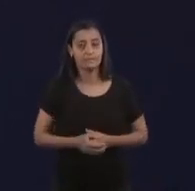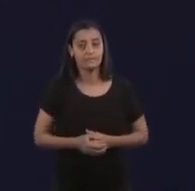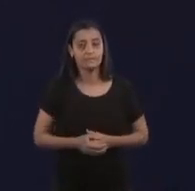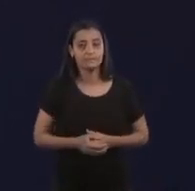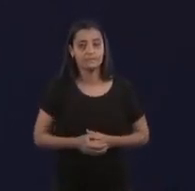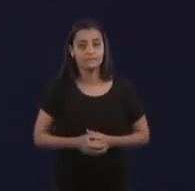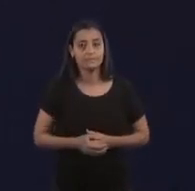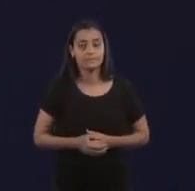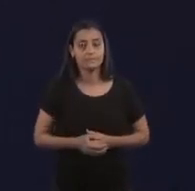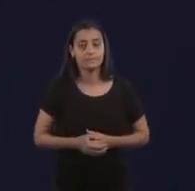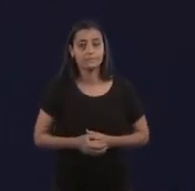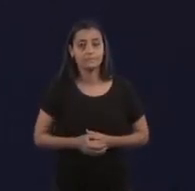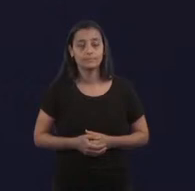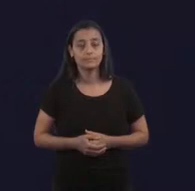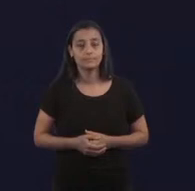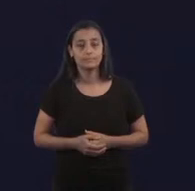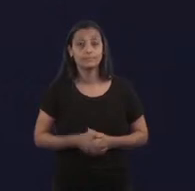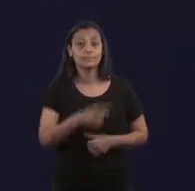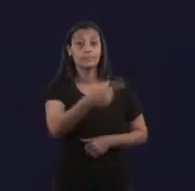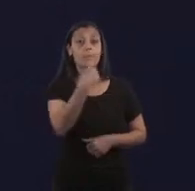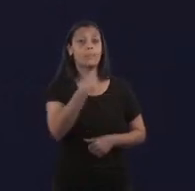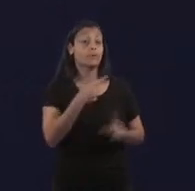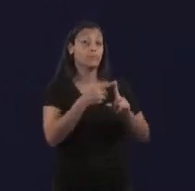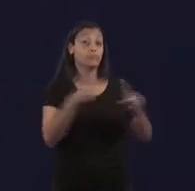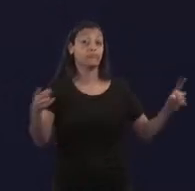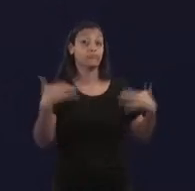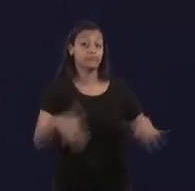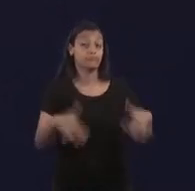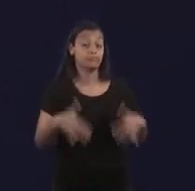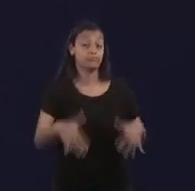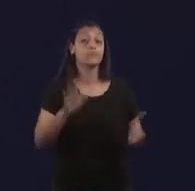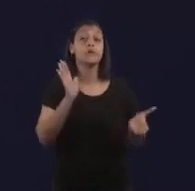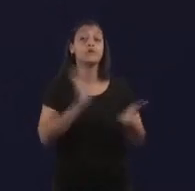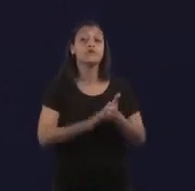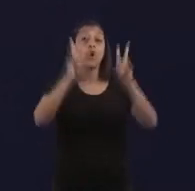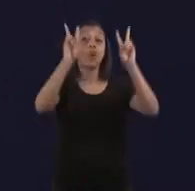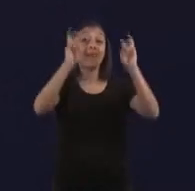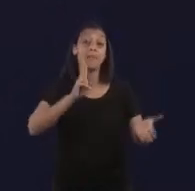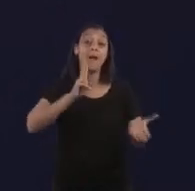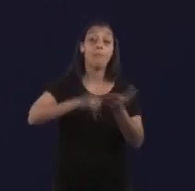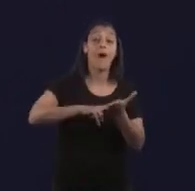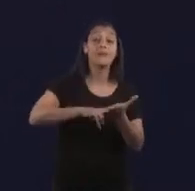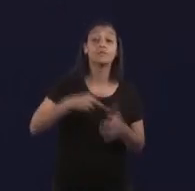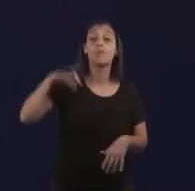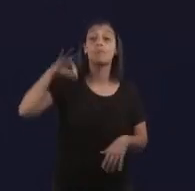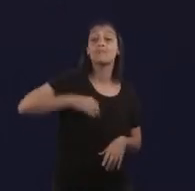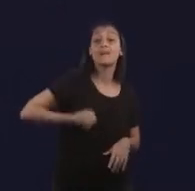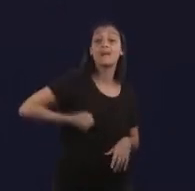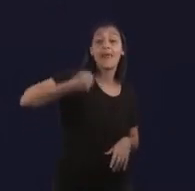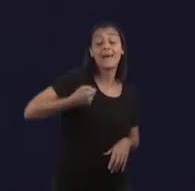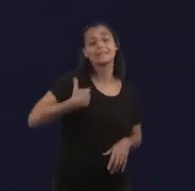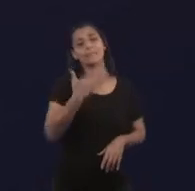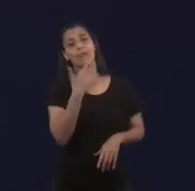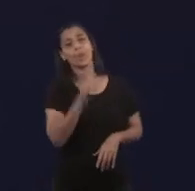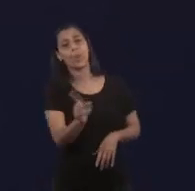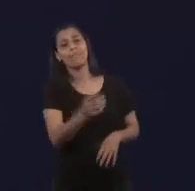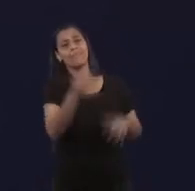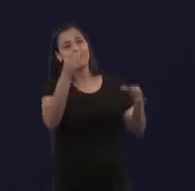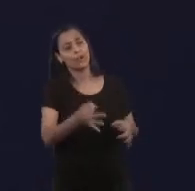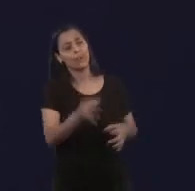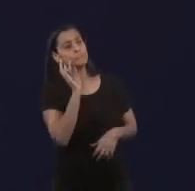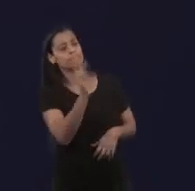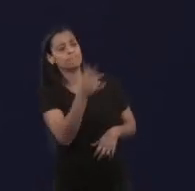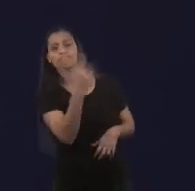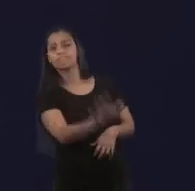Bueno, larga la pregunta. Con respecto a ganancias, no entiendo bien el punto, pero supongo